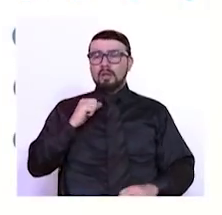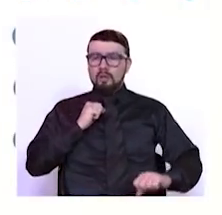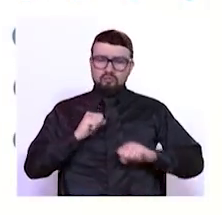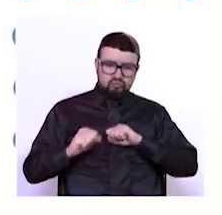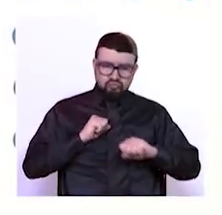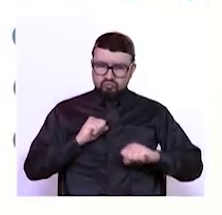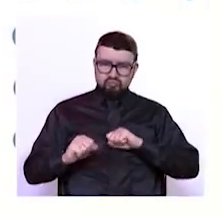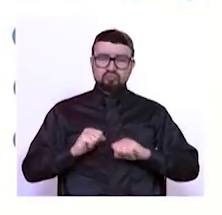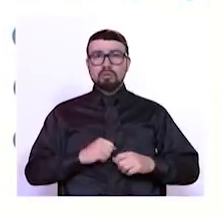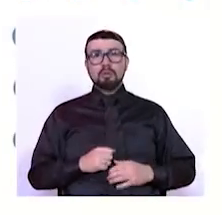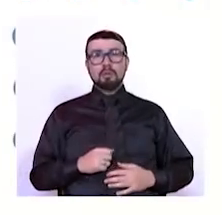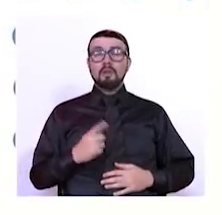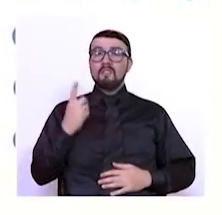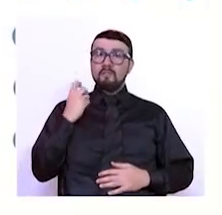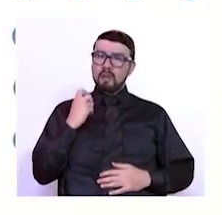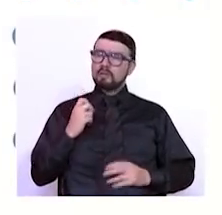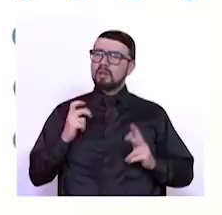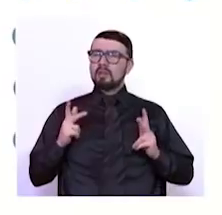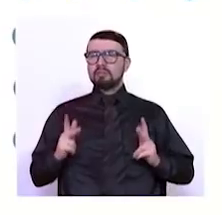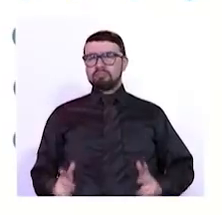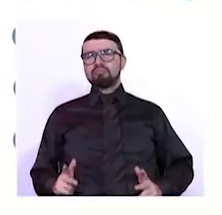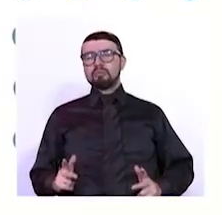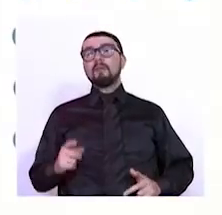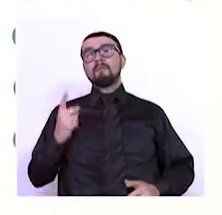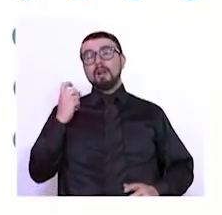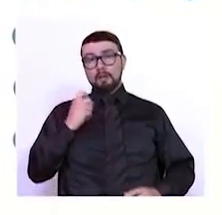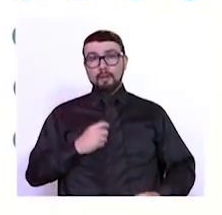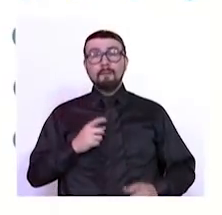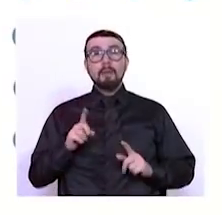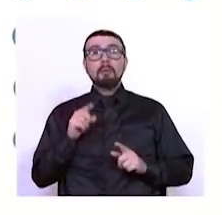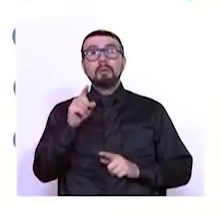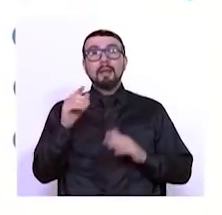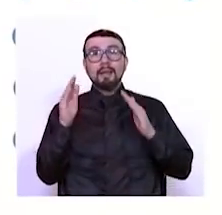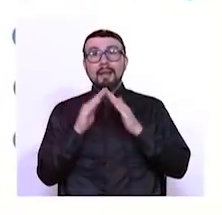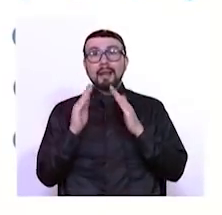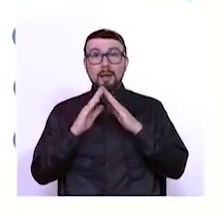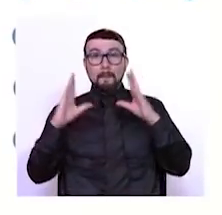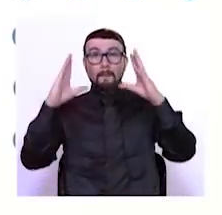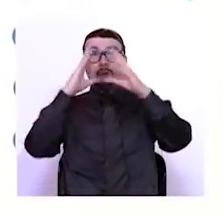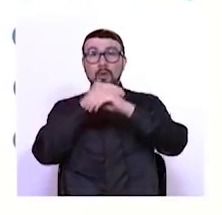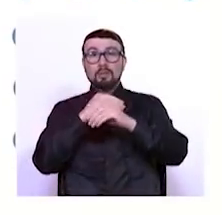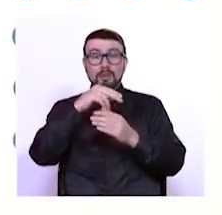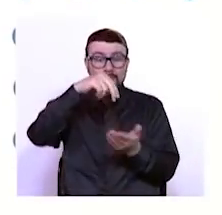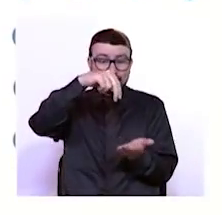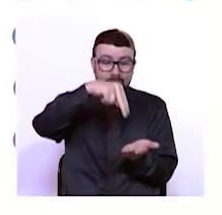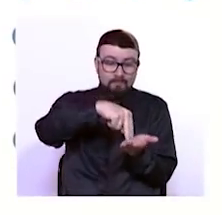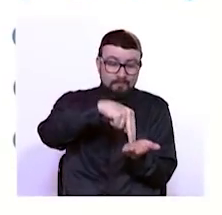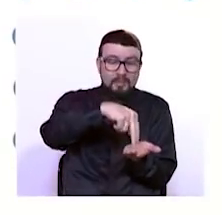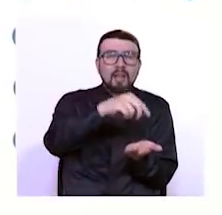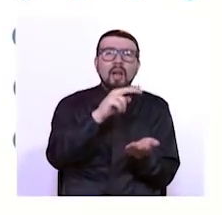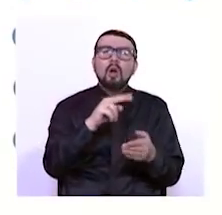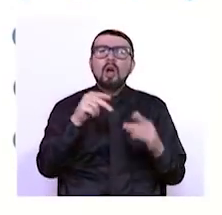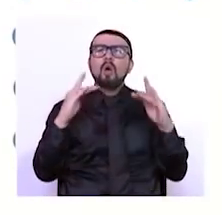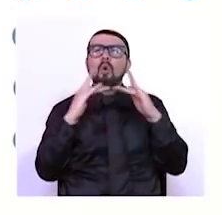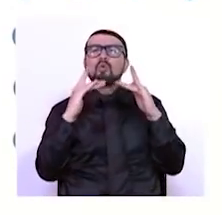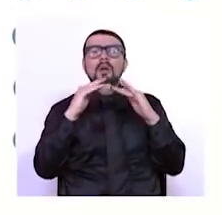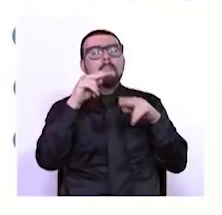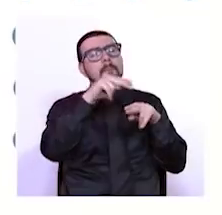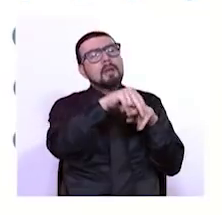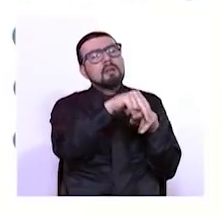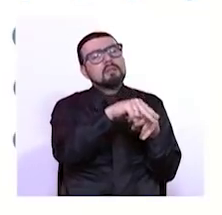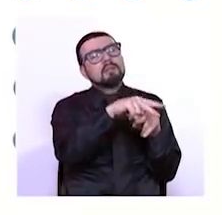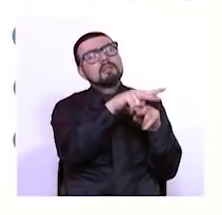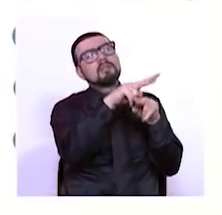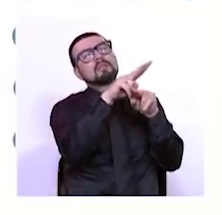de reposo también. Levantar los piecitos en las noches va a tener un gran alivio, porque ayudamos